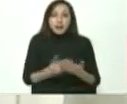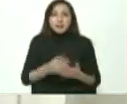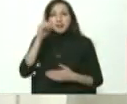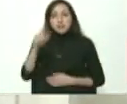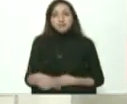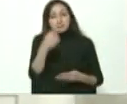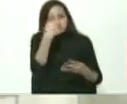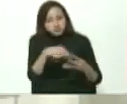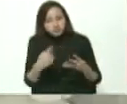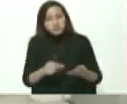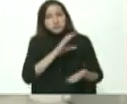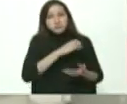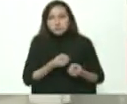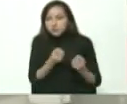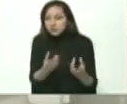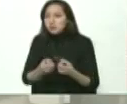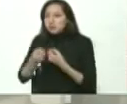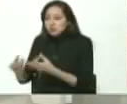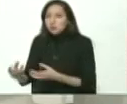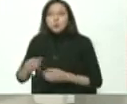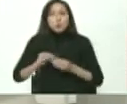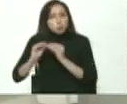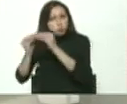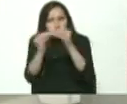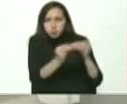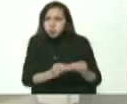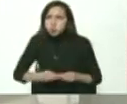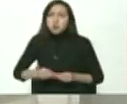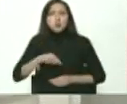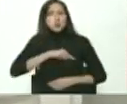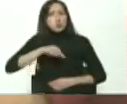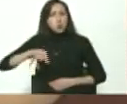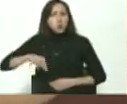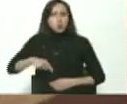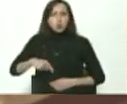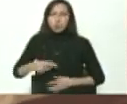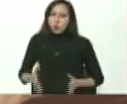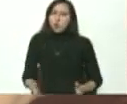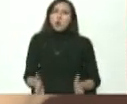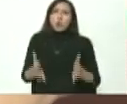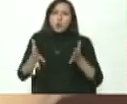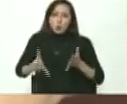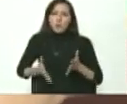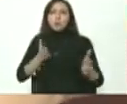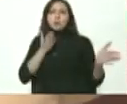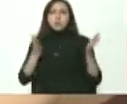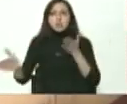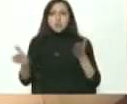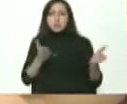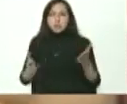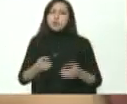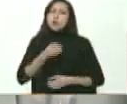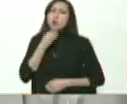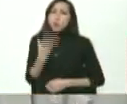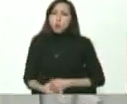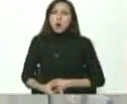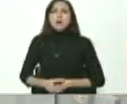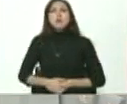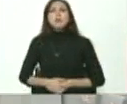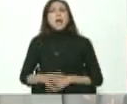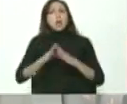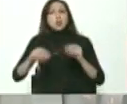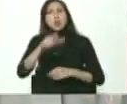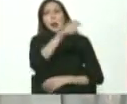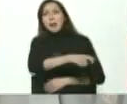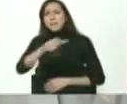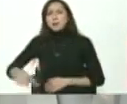dotación, equipamiento, mantenimiento, estamos pudiendo nosotros lograr que este servicio de impacto para toda la península de Paraguaná,